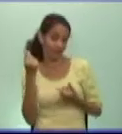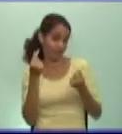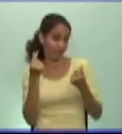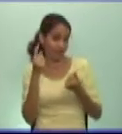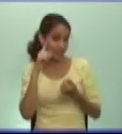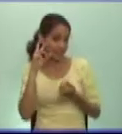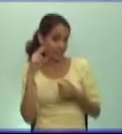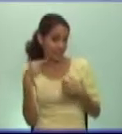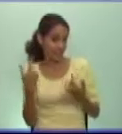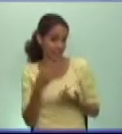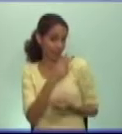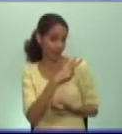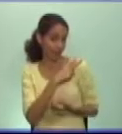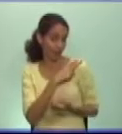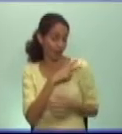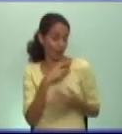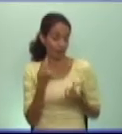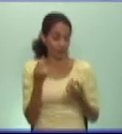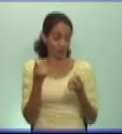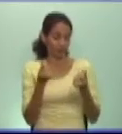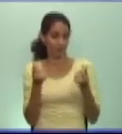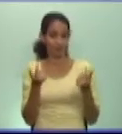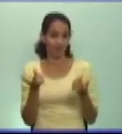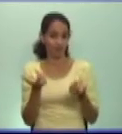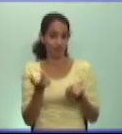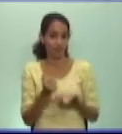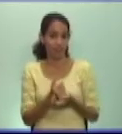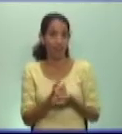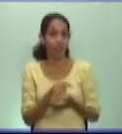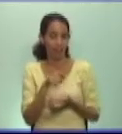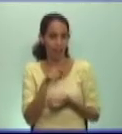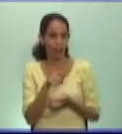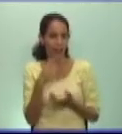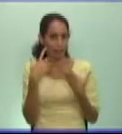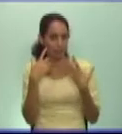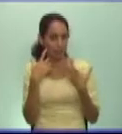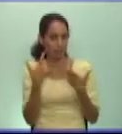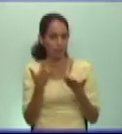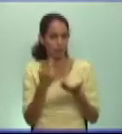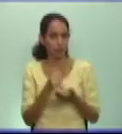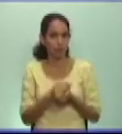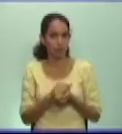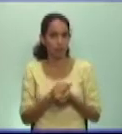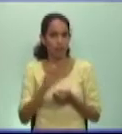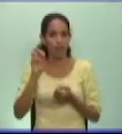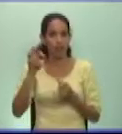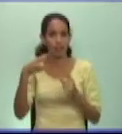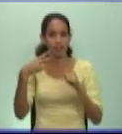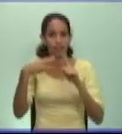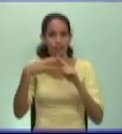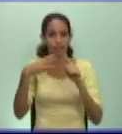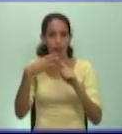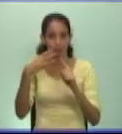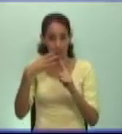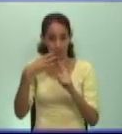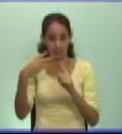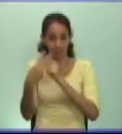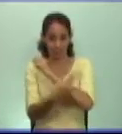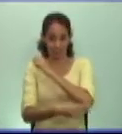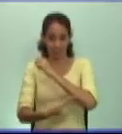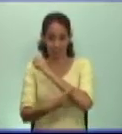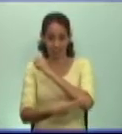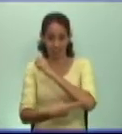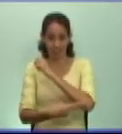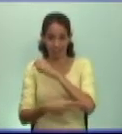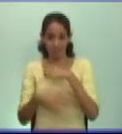llamadas burguesías nacionales, juegan un papel importante. Tomamos de modelo estos tres países que tienen en pantalla, recuerdan, a